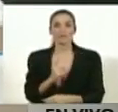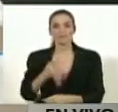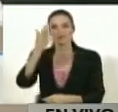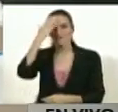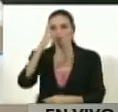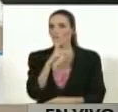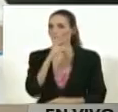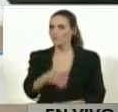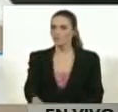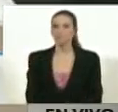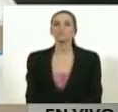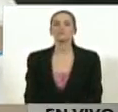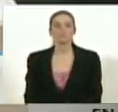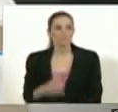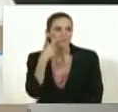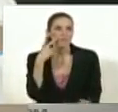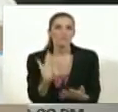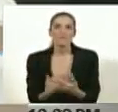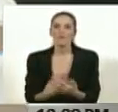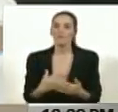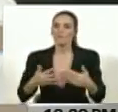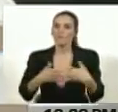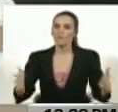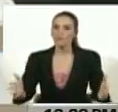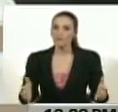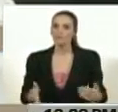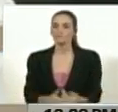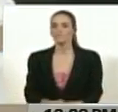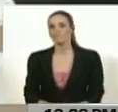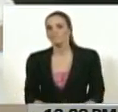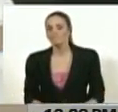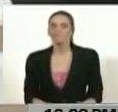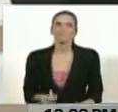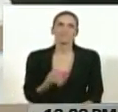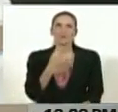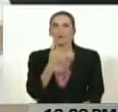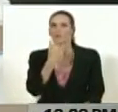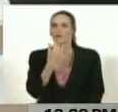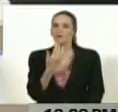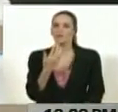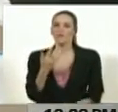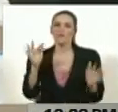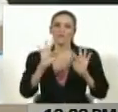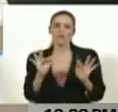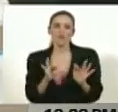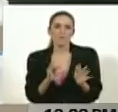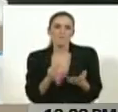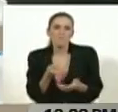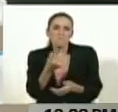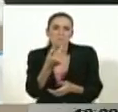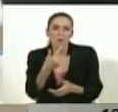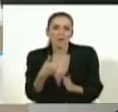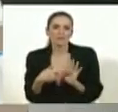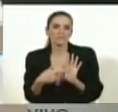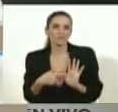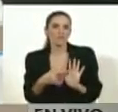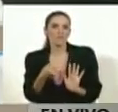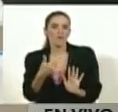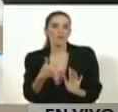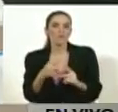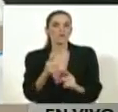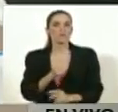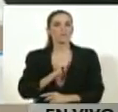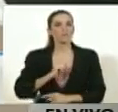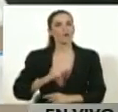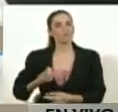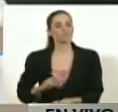brutal lo que se vio públicamente fue apenas digamos que la forma más tímida de chantaje que sabemos que en privado